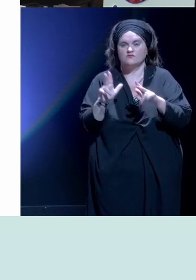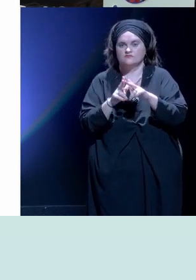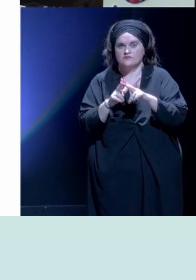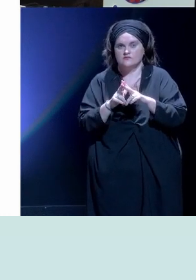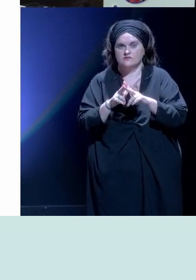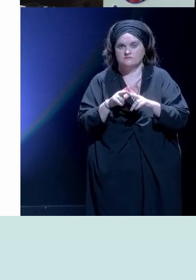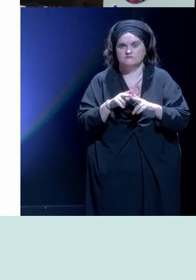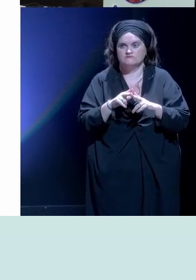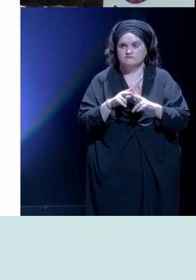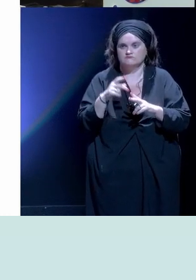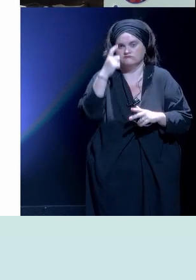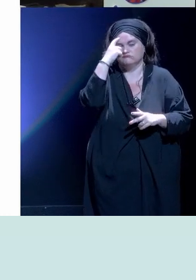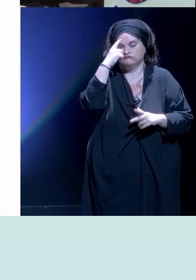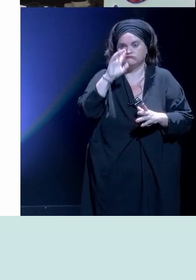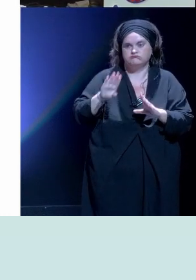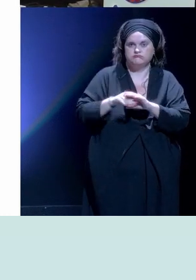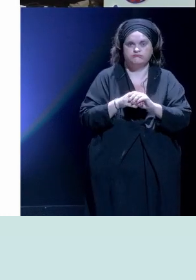social. Finalmente,